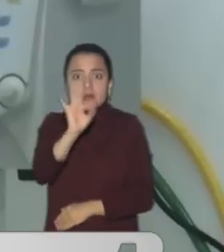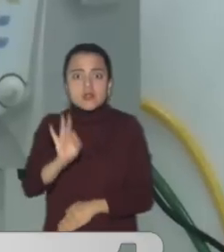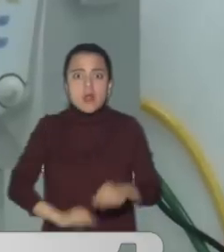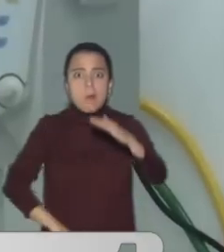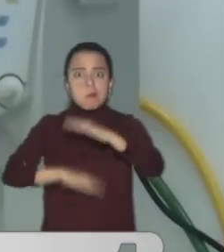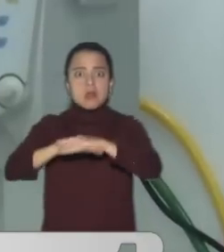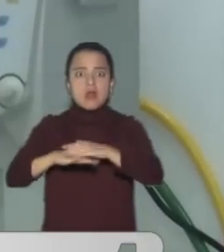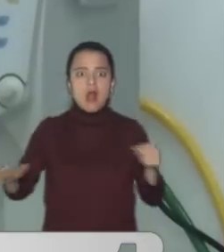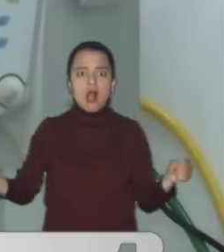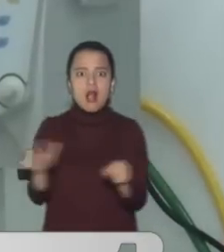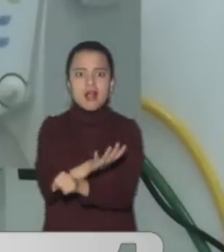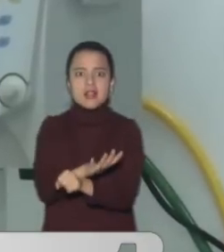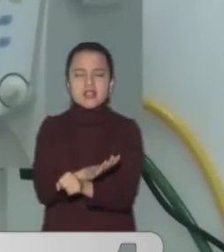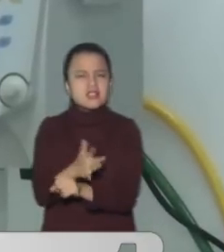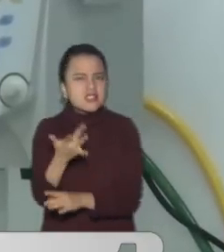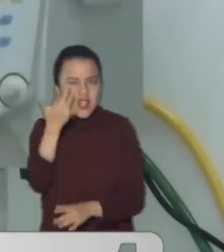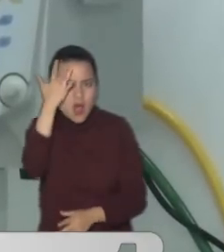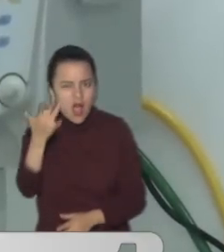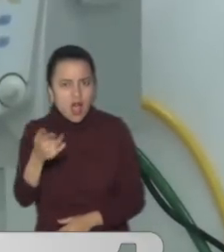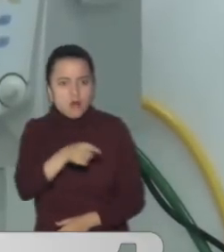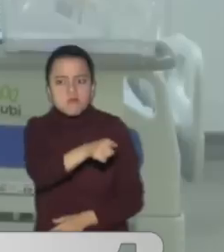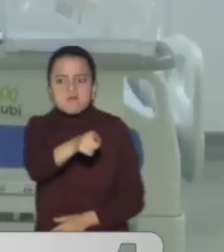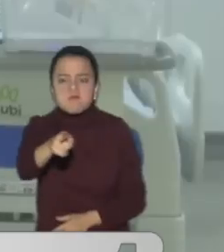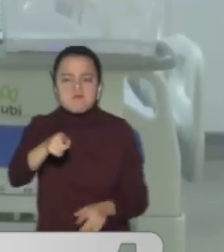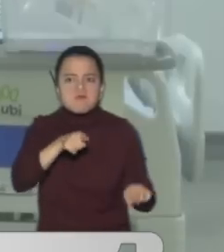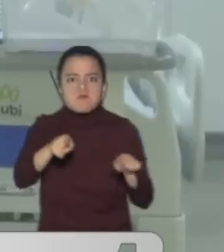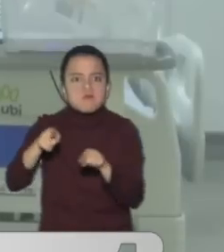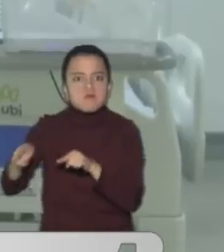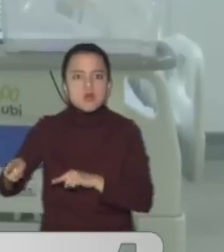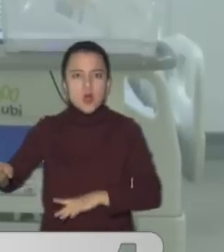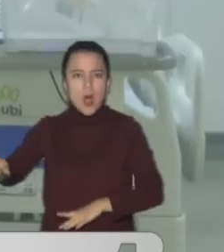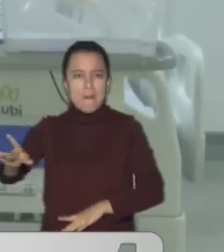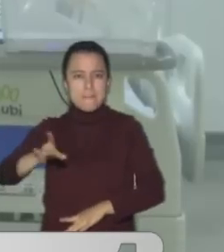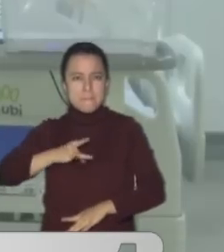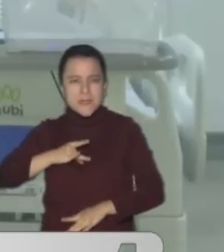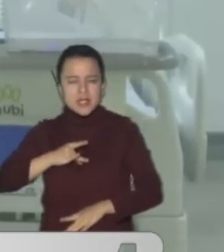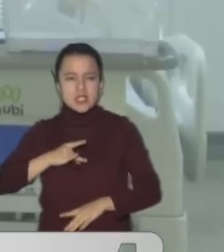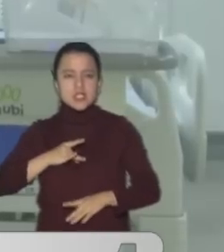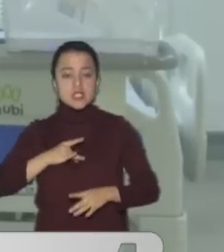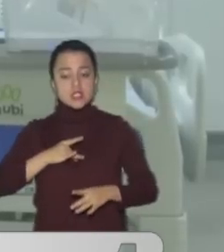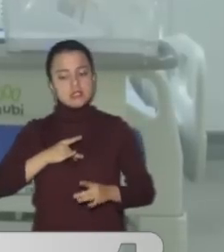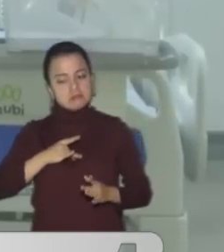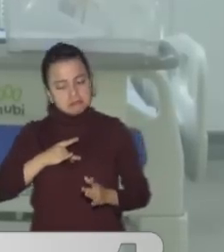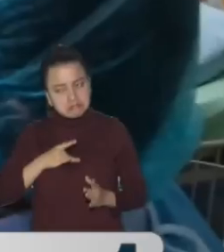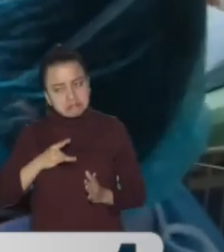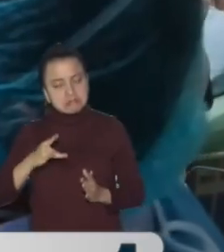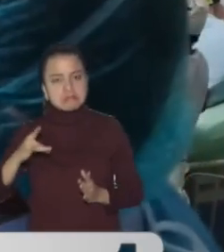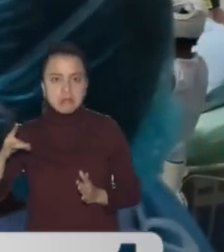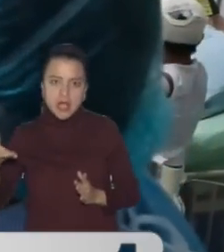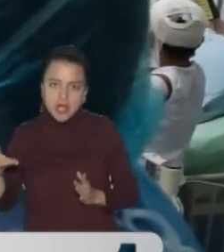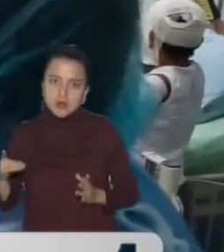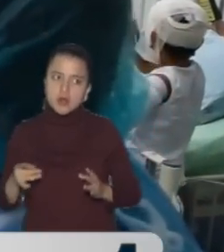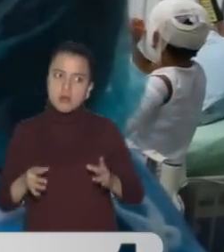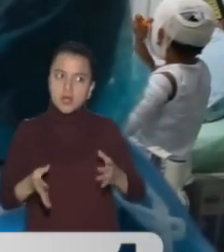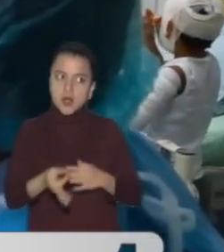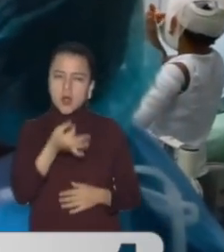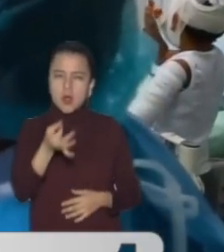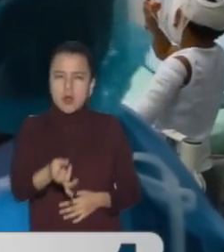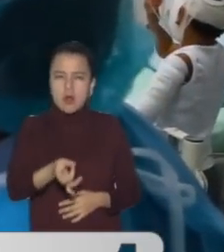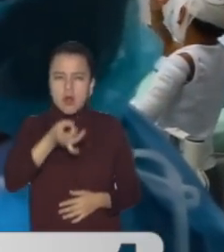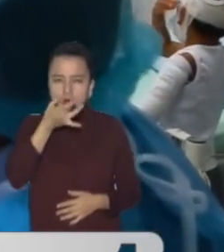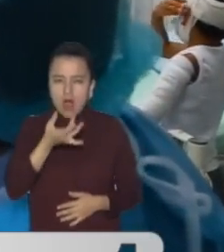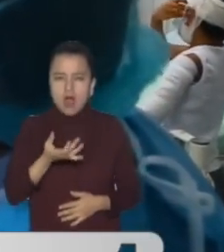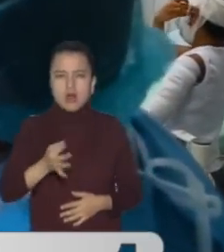corresponde debido a un pico de enfermedades respiratorias que se han venido presentando en la ciudad. Ya no hablamos de COVID-19, sino de otros tipos de enfermedades